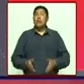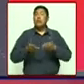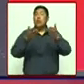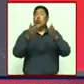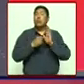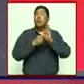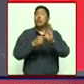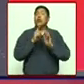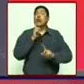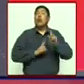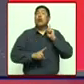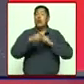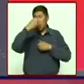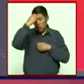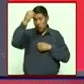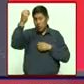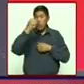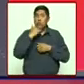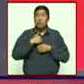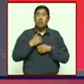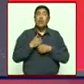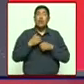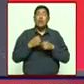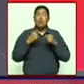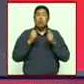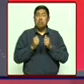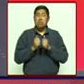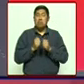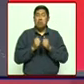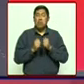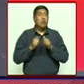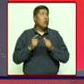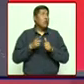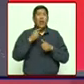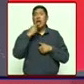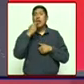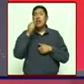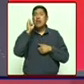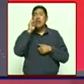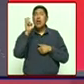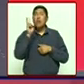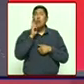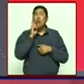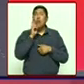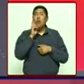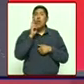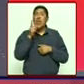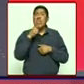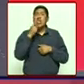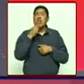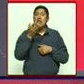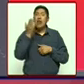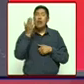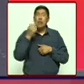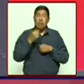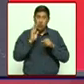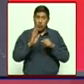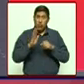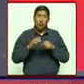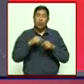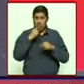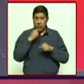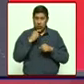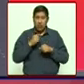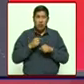A continuación vamos a mostrarles algunas de las repercusiones y reacciones en plataformas digitales. Primeramente, ¿qué dijo Evo Morales ante esta polémica? Revisemos su